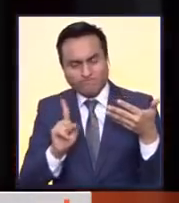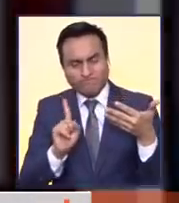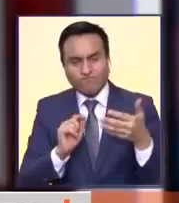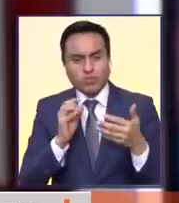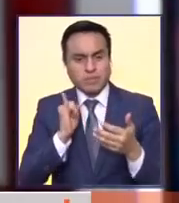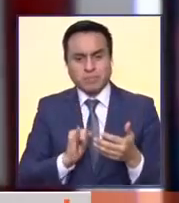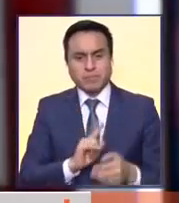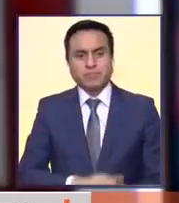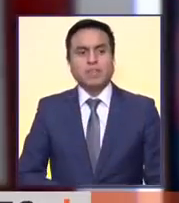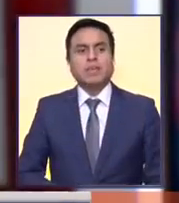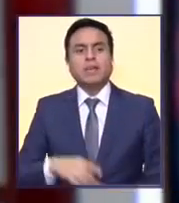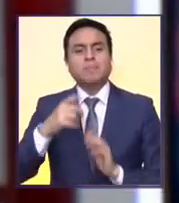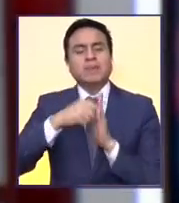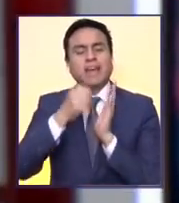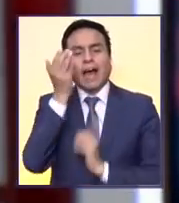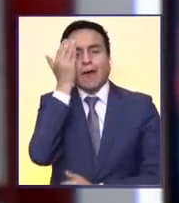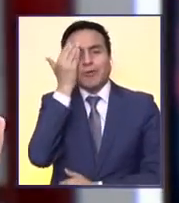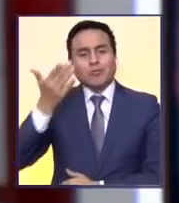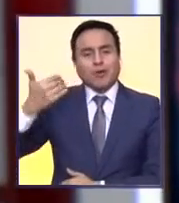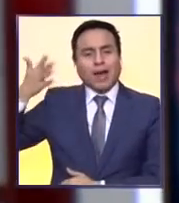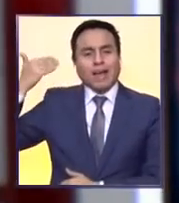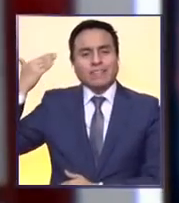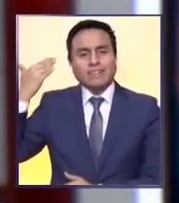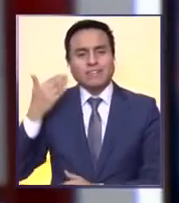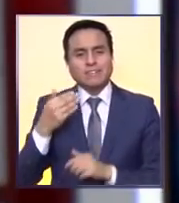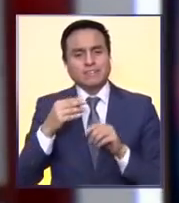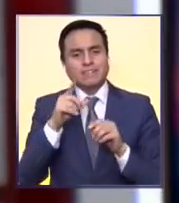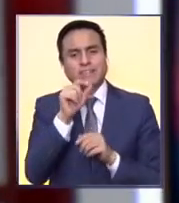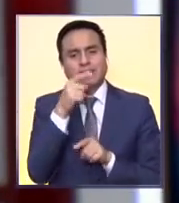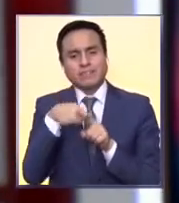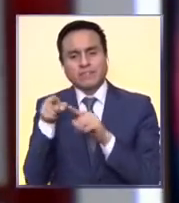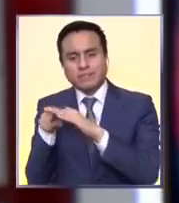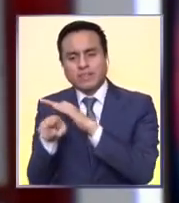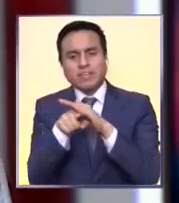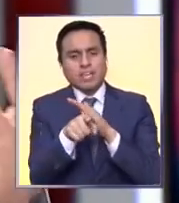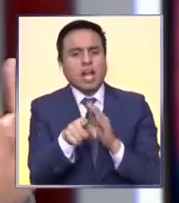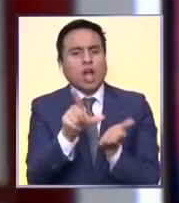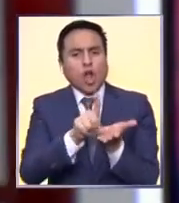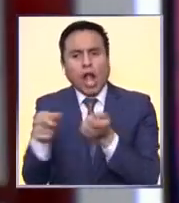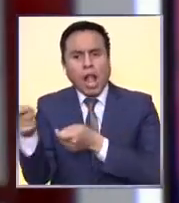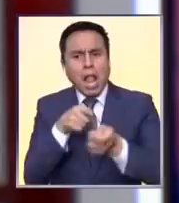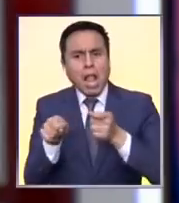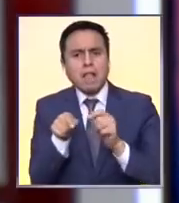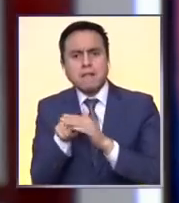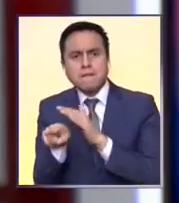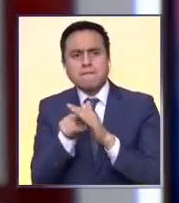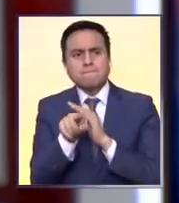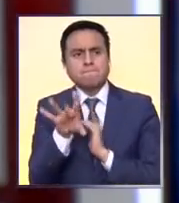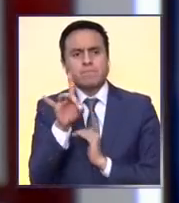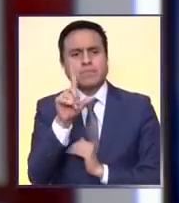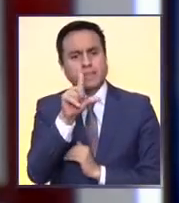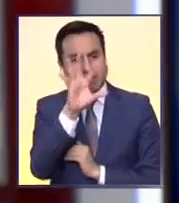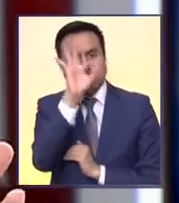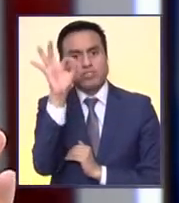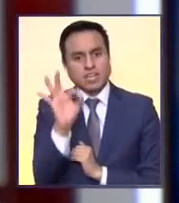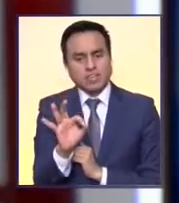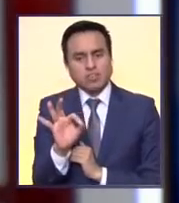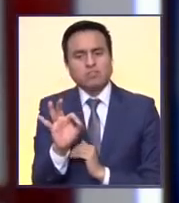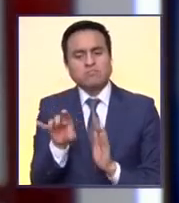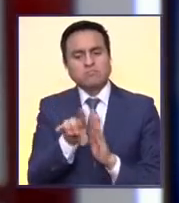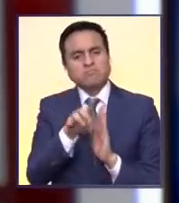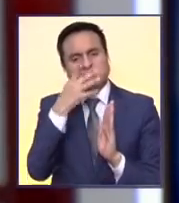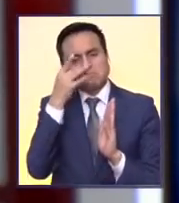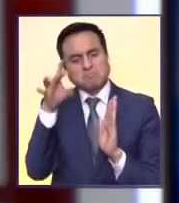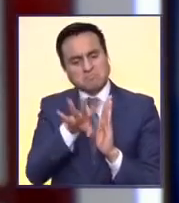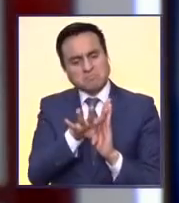agosto hicimos 70 inspecciones a distintos locales y detectamos un 7% de incumplimiento.